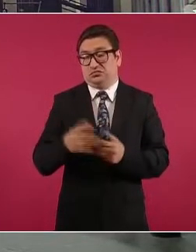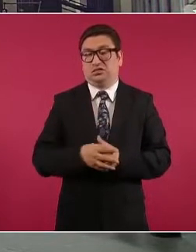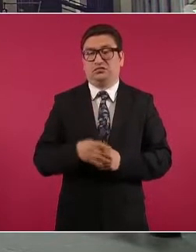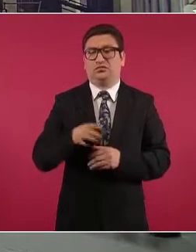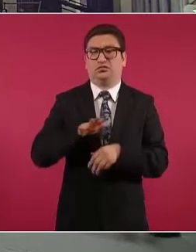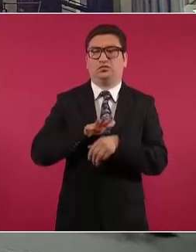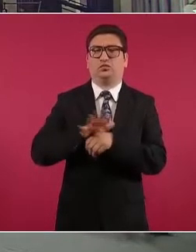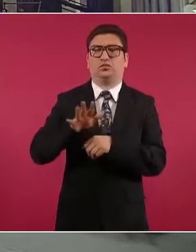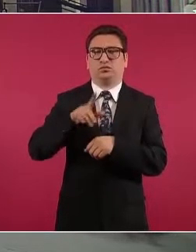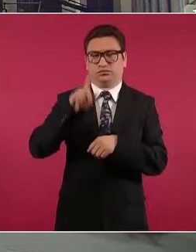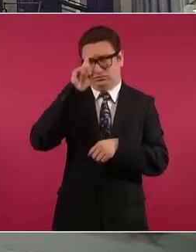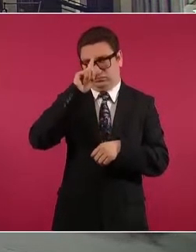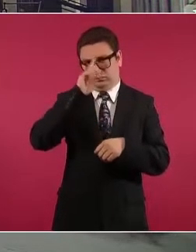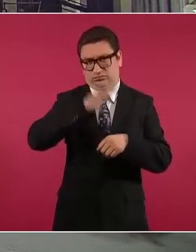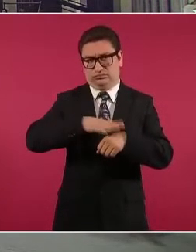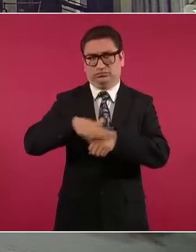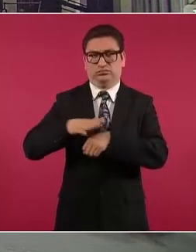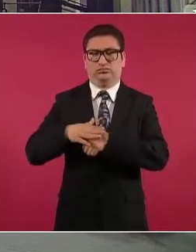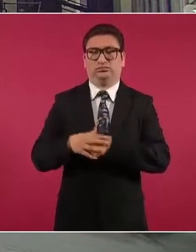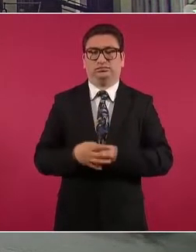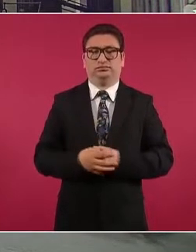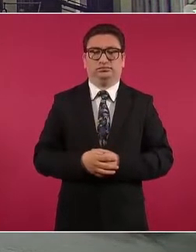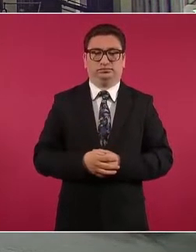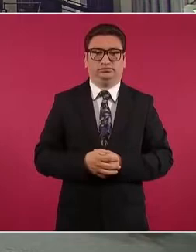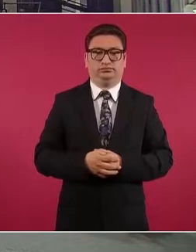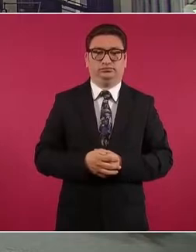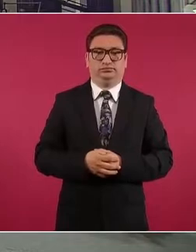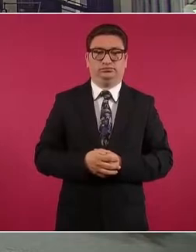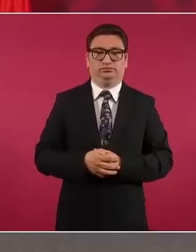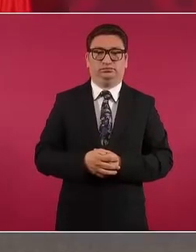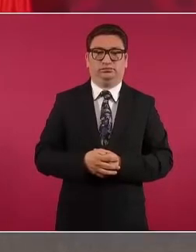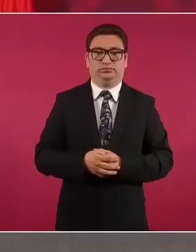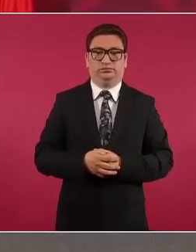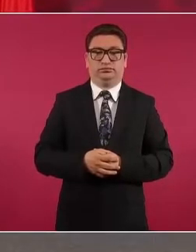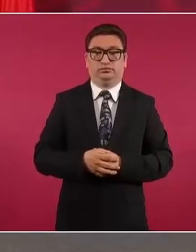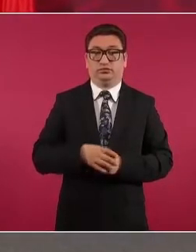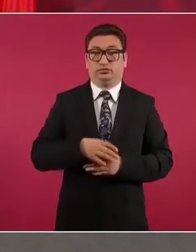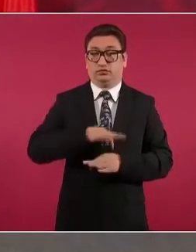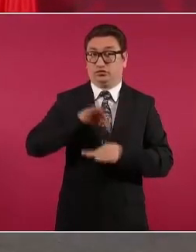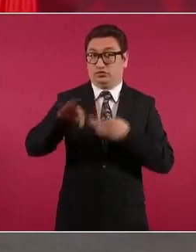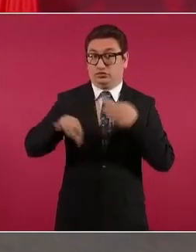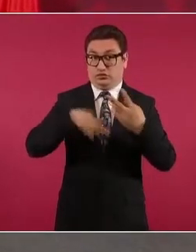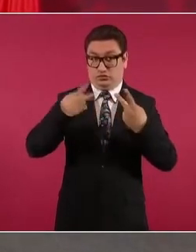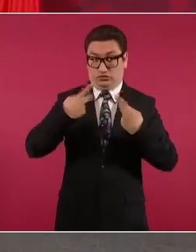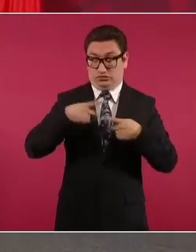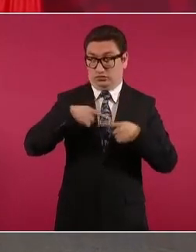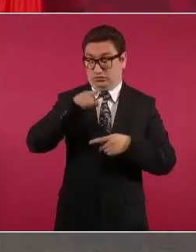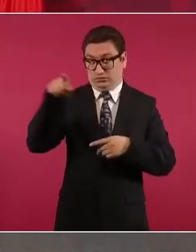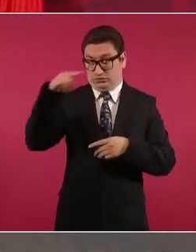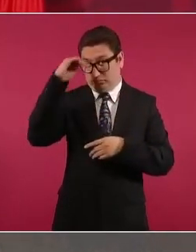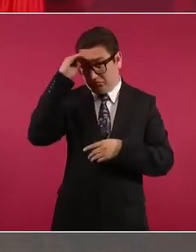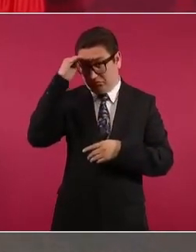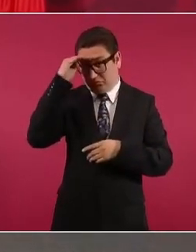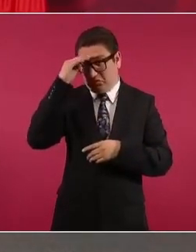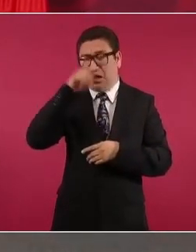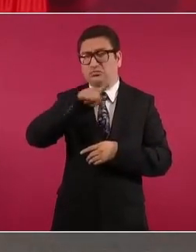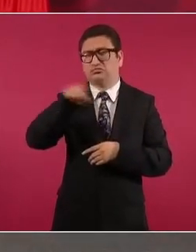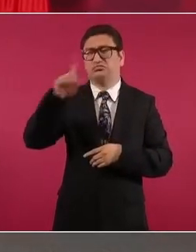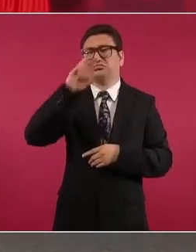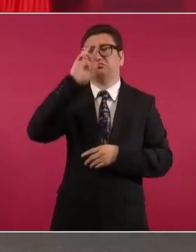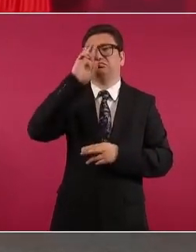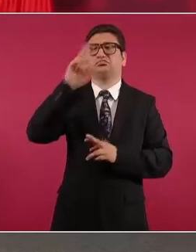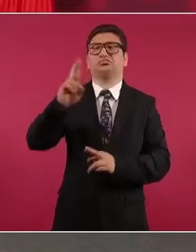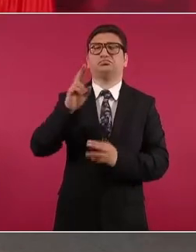recomendación hago? A todos los que piensan así, que